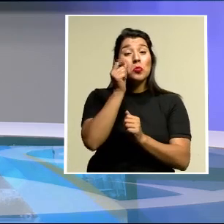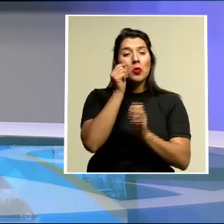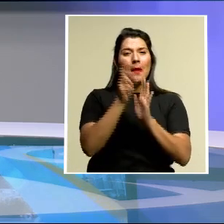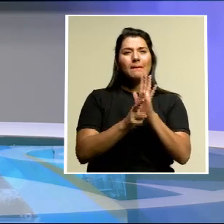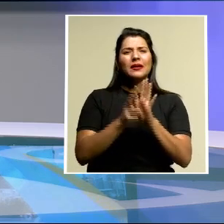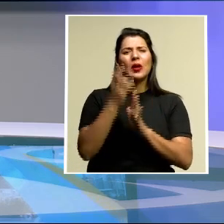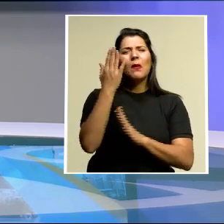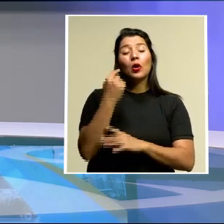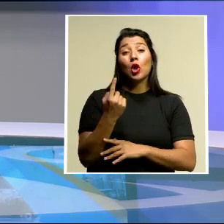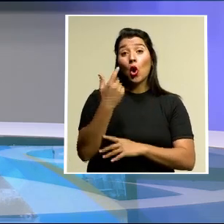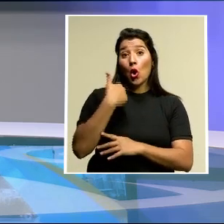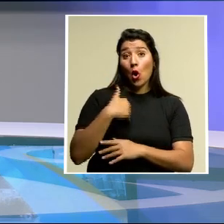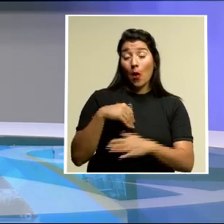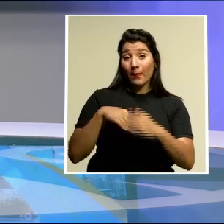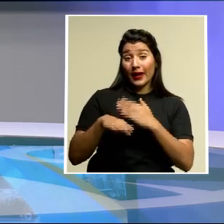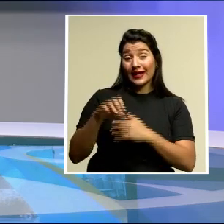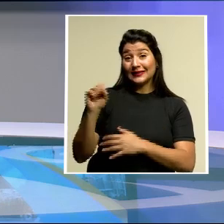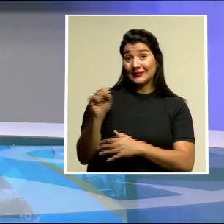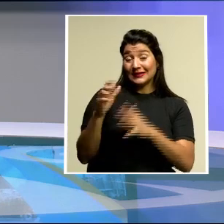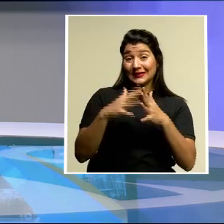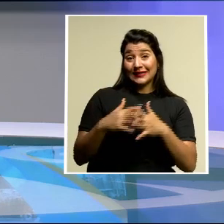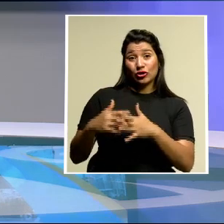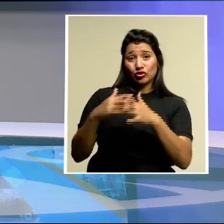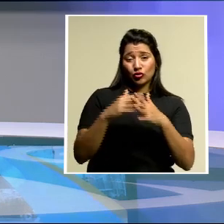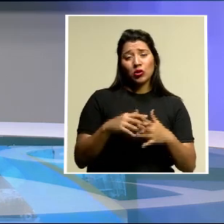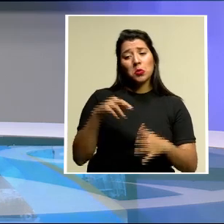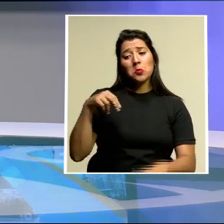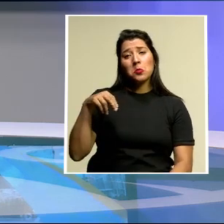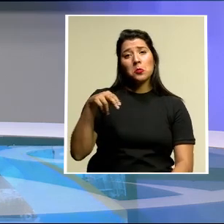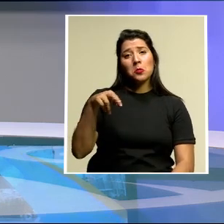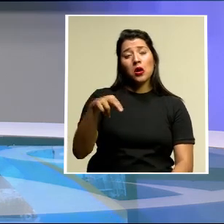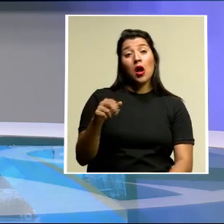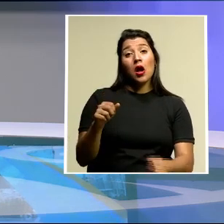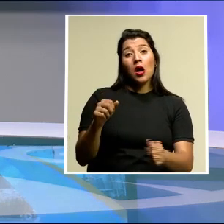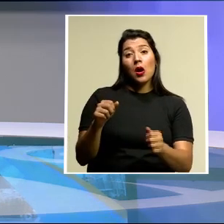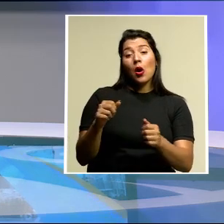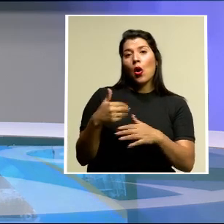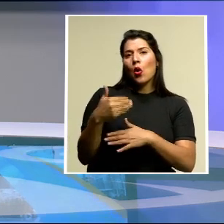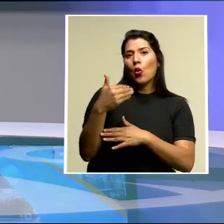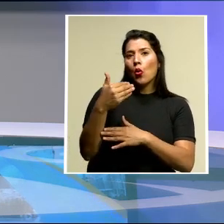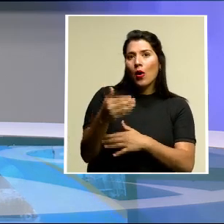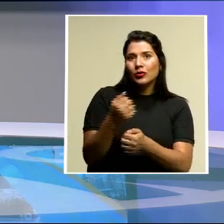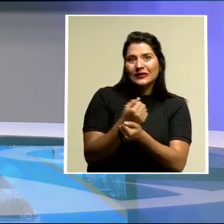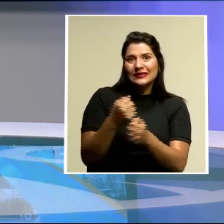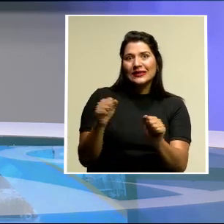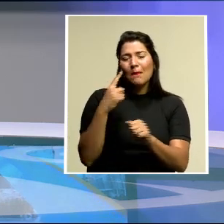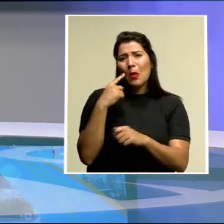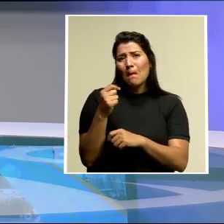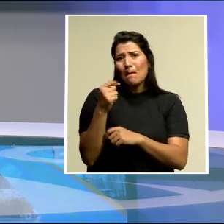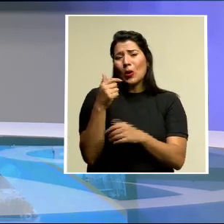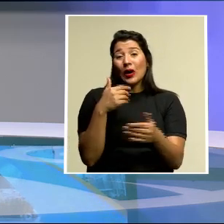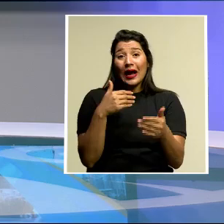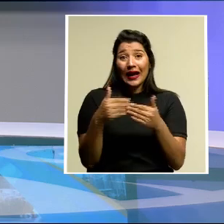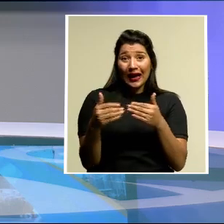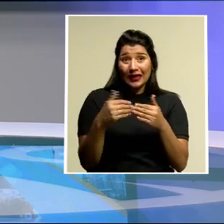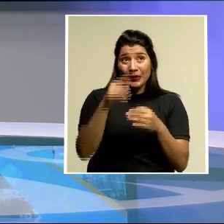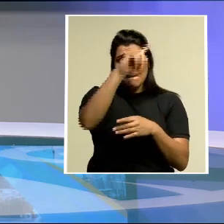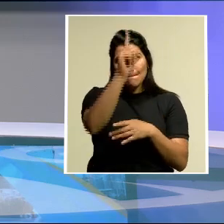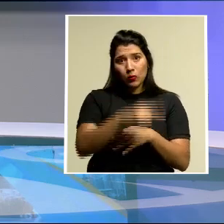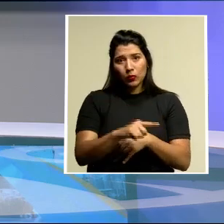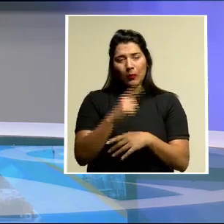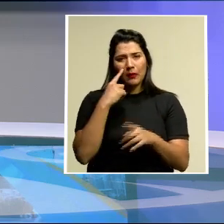y ejecutar a los disidentes. Todos fueron condenados en ausencia, a excepción del ítalo-uruguayo Jorge Trócoli,